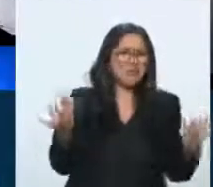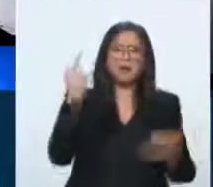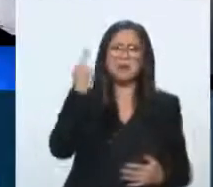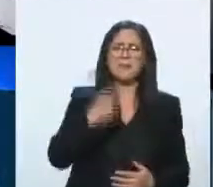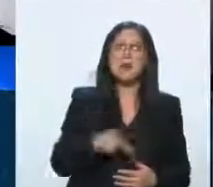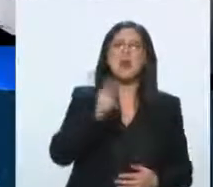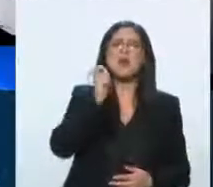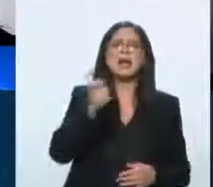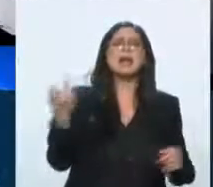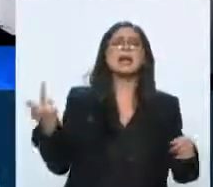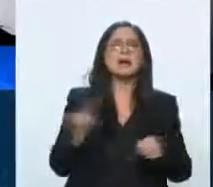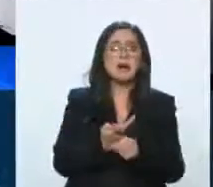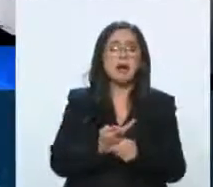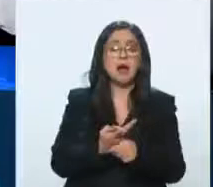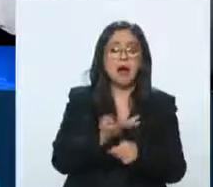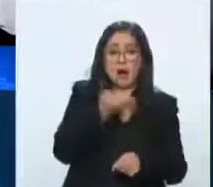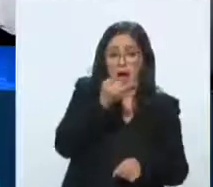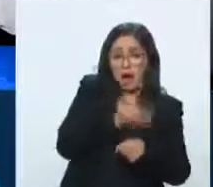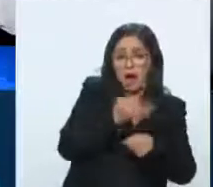esto, nosotros